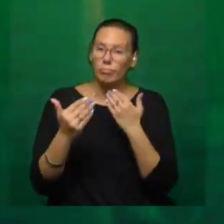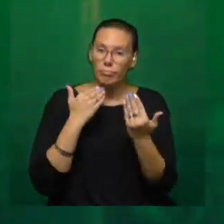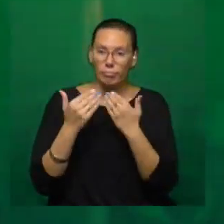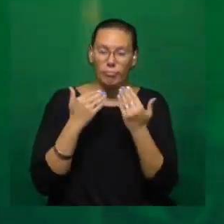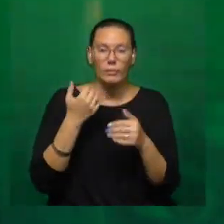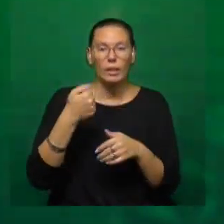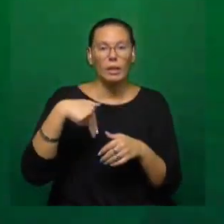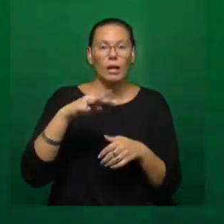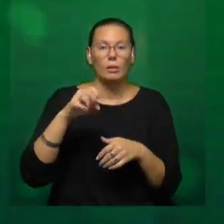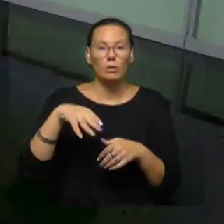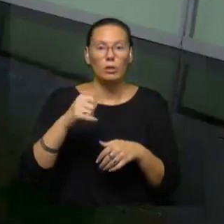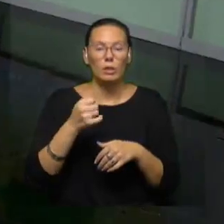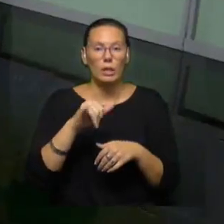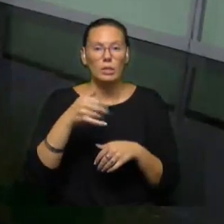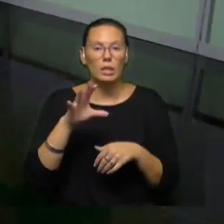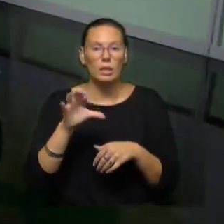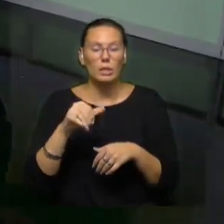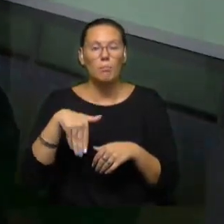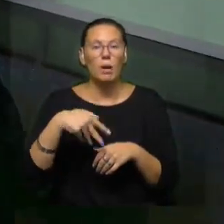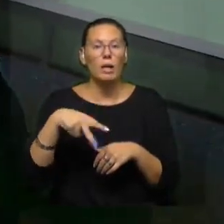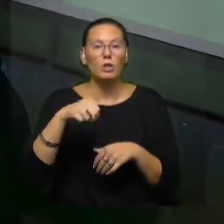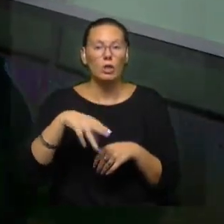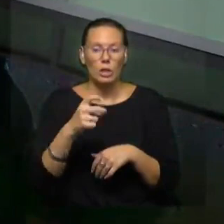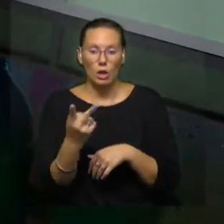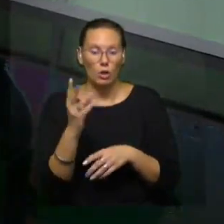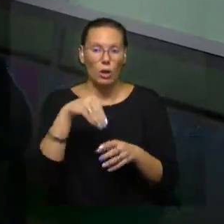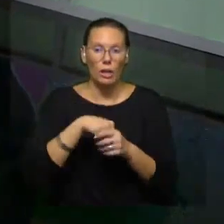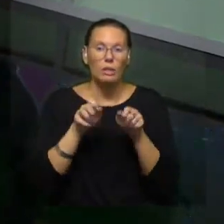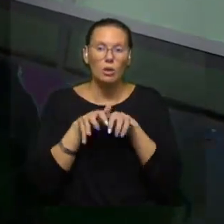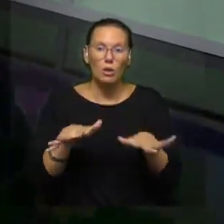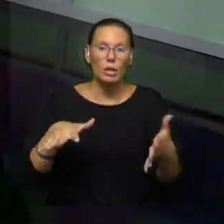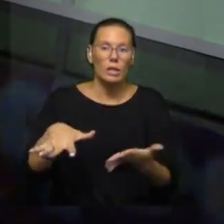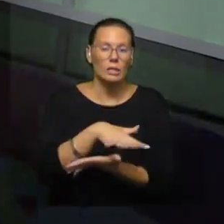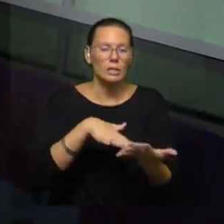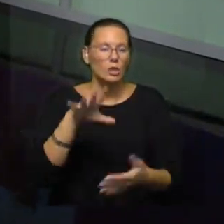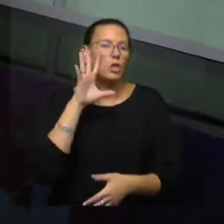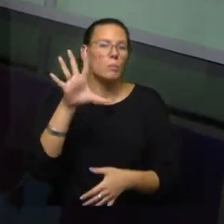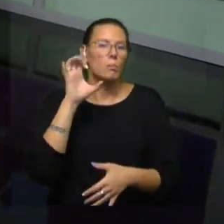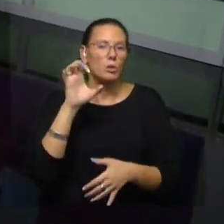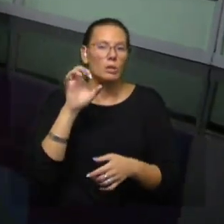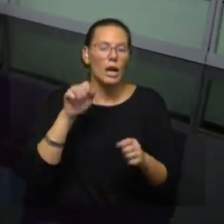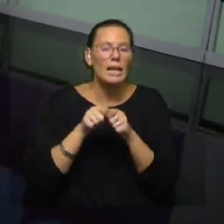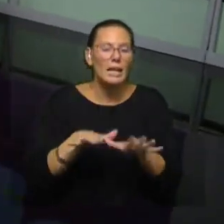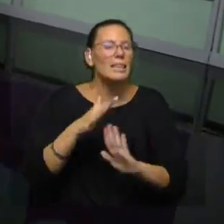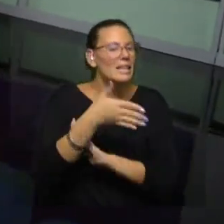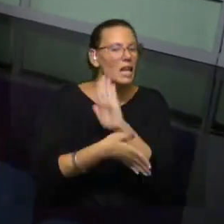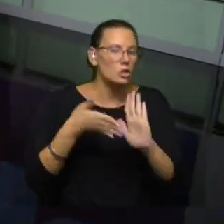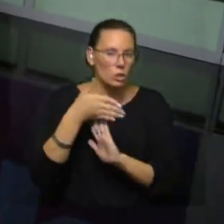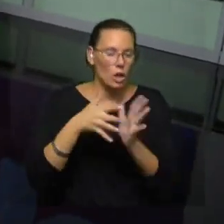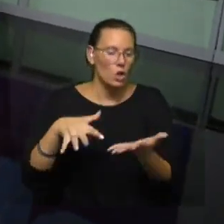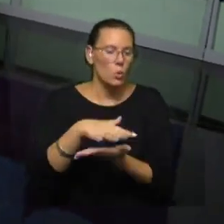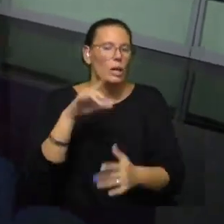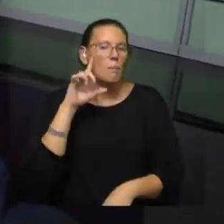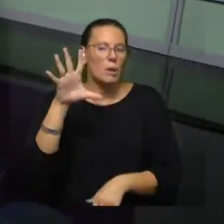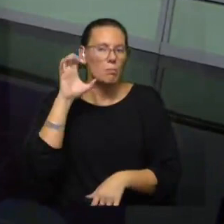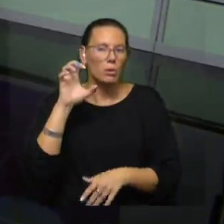con Antonia Yáñez y con Mateo Mañone, que los dos integran la Red de Sitios de Memoria. La Red Nacional de Sitios de Memoria. Que bueno,